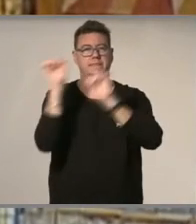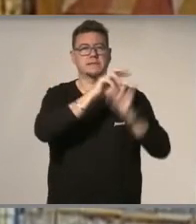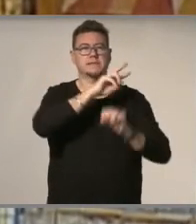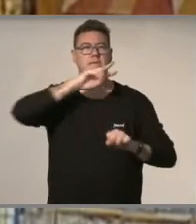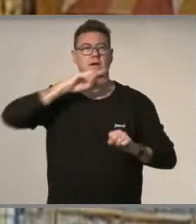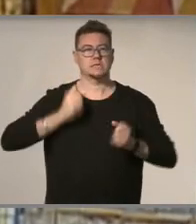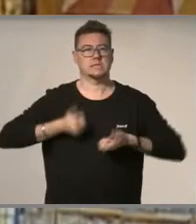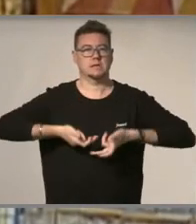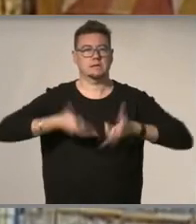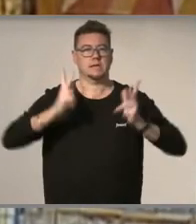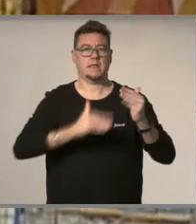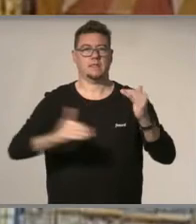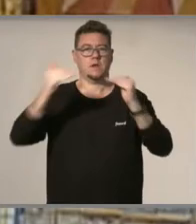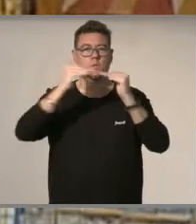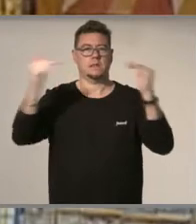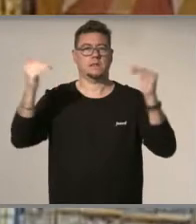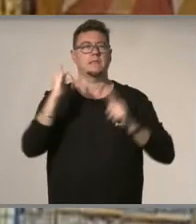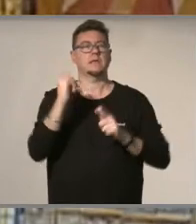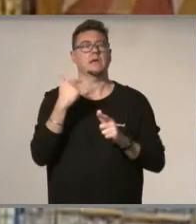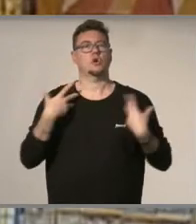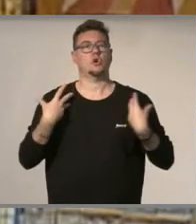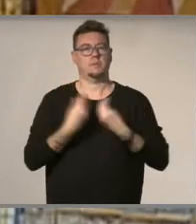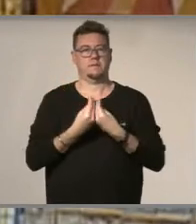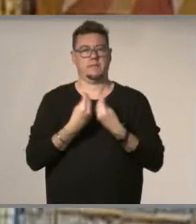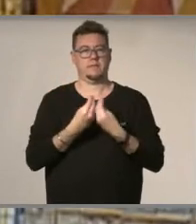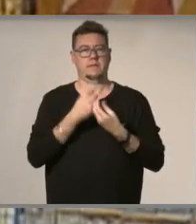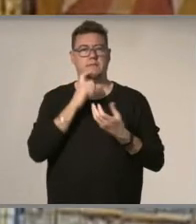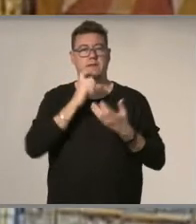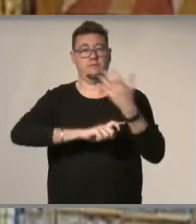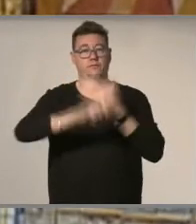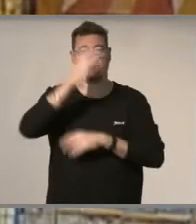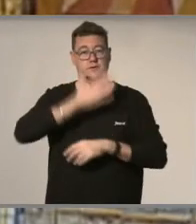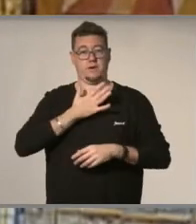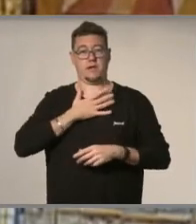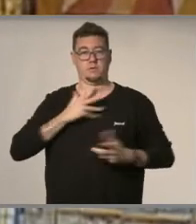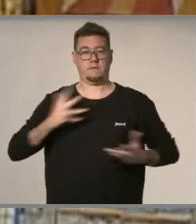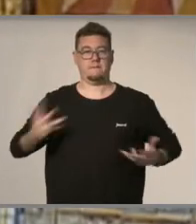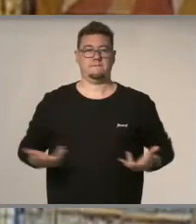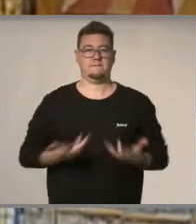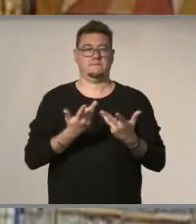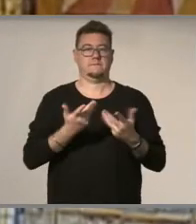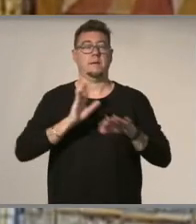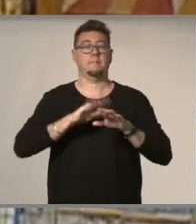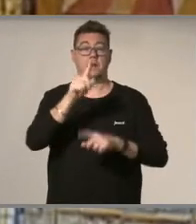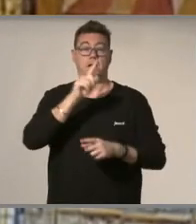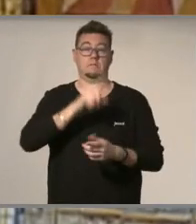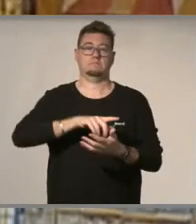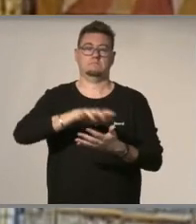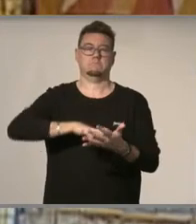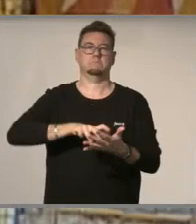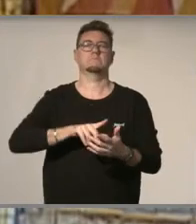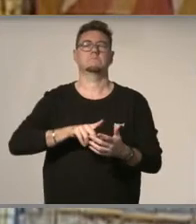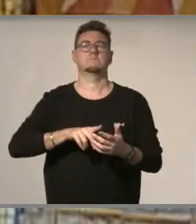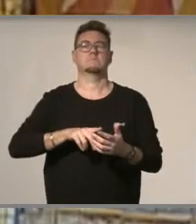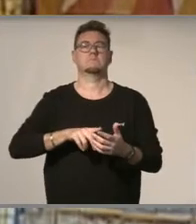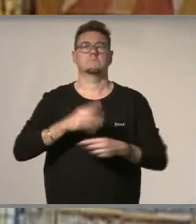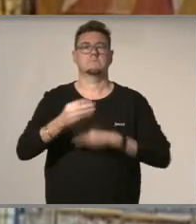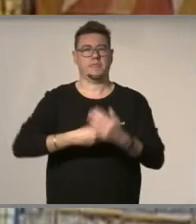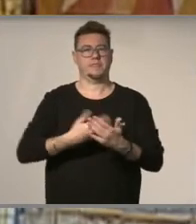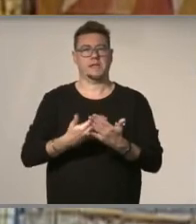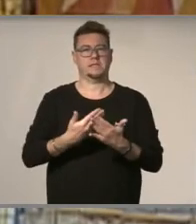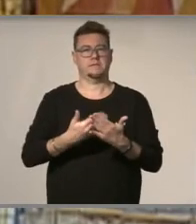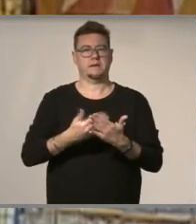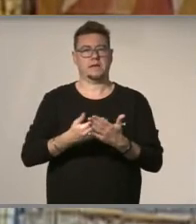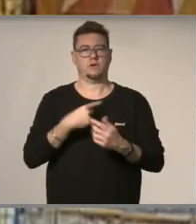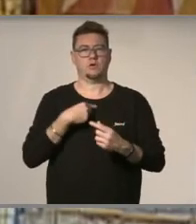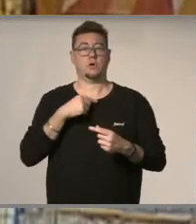de la libertad, la igualdad y la convivencia que esta fundación propugna. Y para que así conste, les pido la siguiente certificación con el